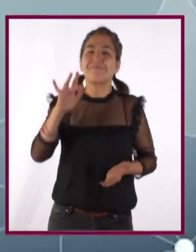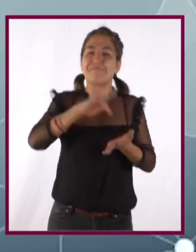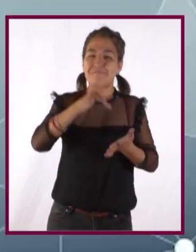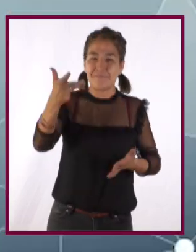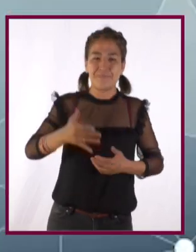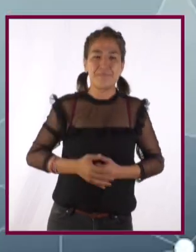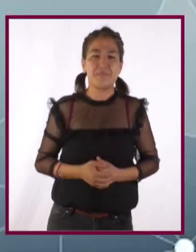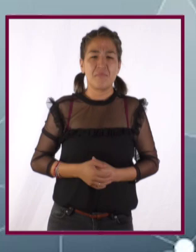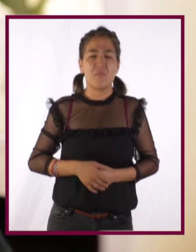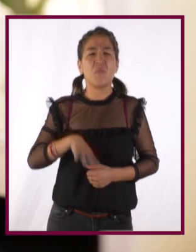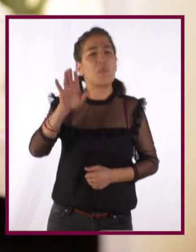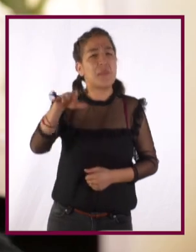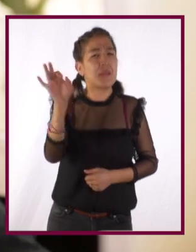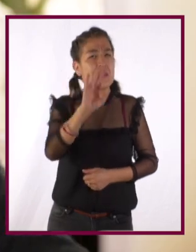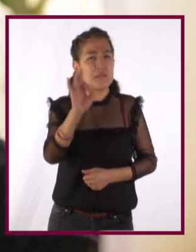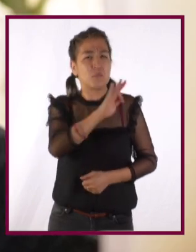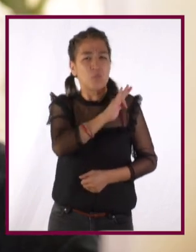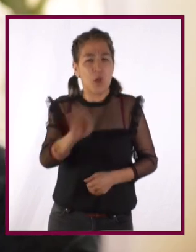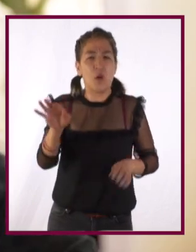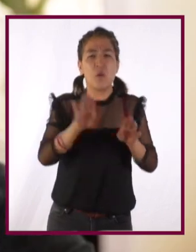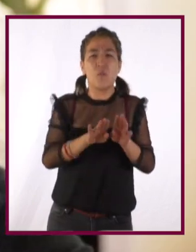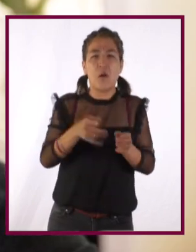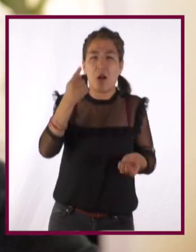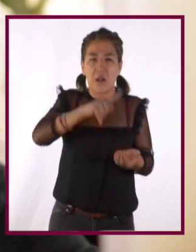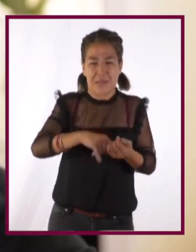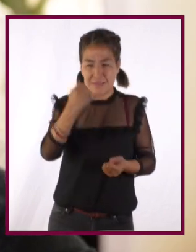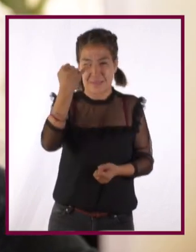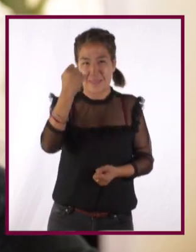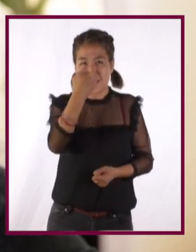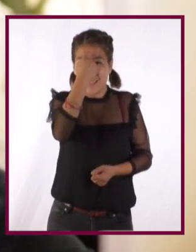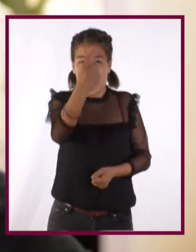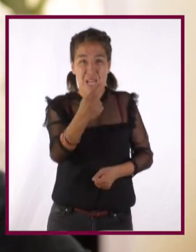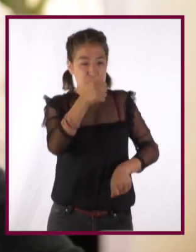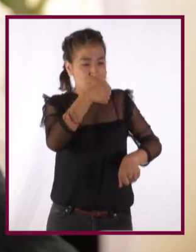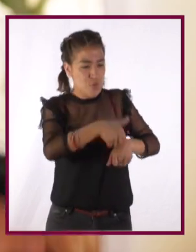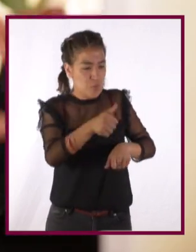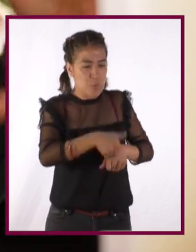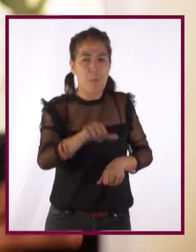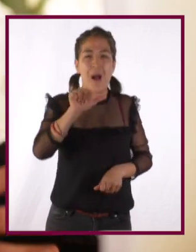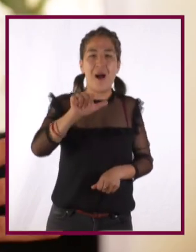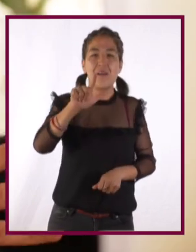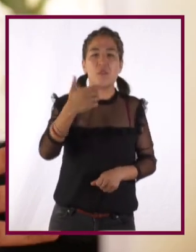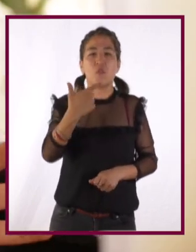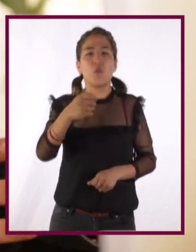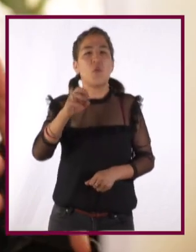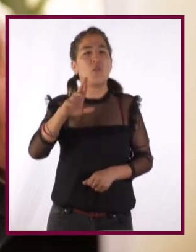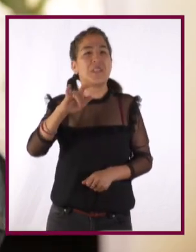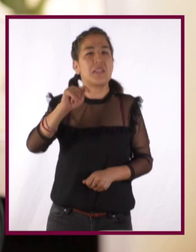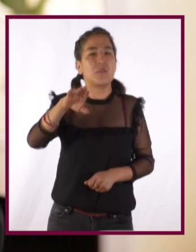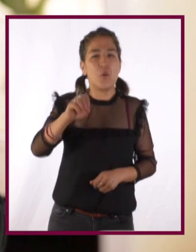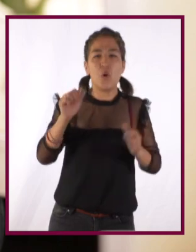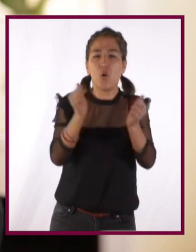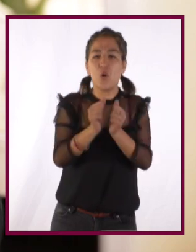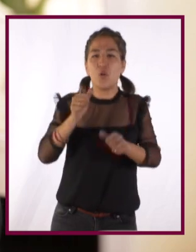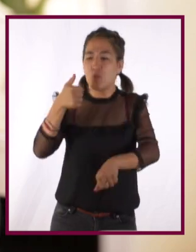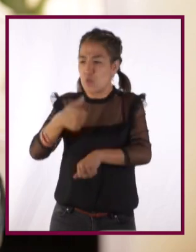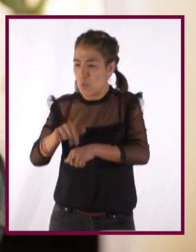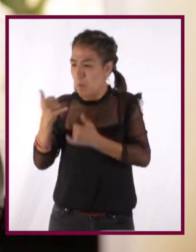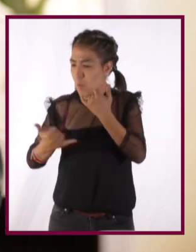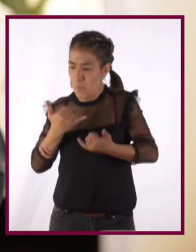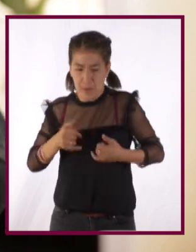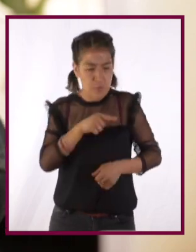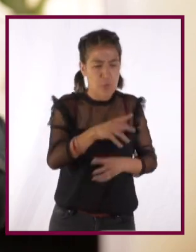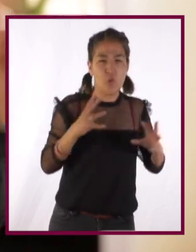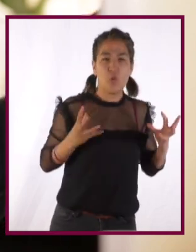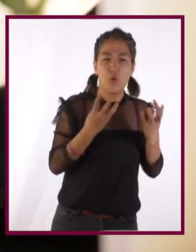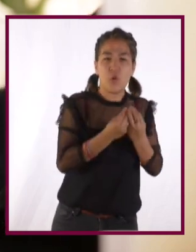vuelta. Gracias. Rocío, ¿es posible crear algoritmos basados en la teoría de juegos y en la teoría de conjuntos